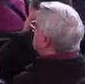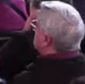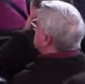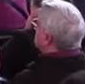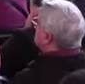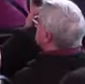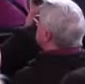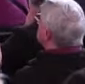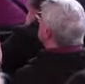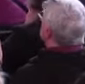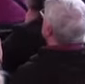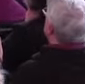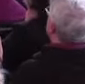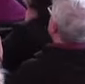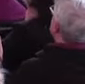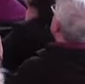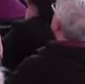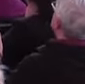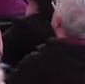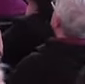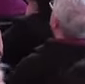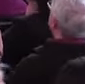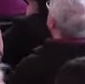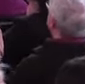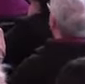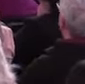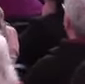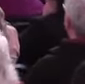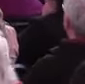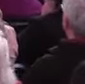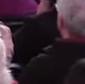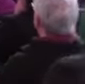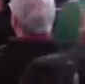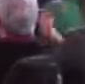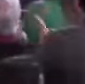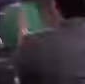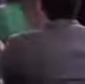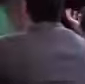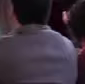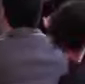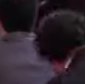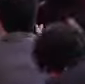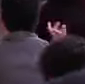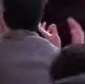Al director ejecutivo SLEP Santa Rosa, Luis Echeverría.